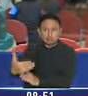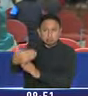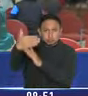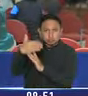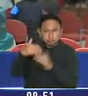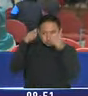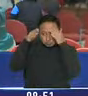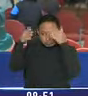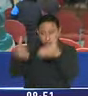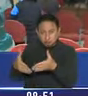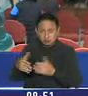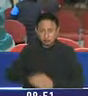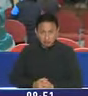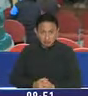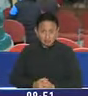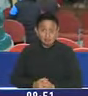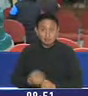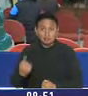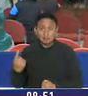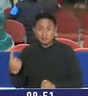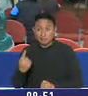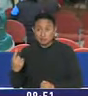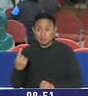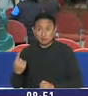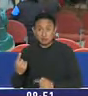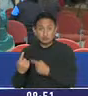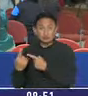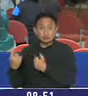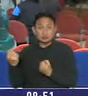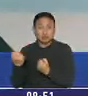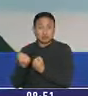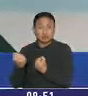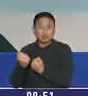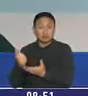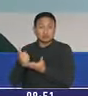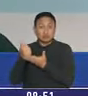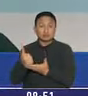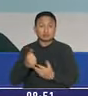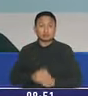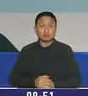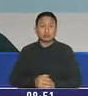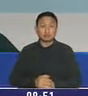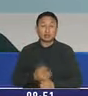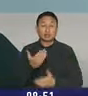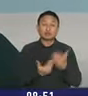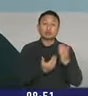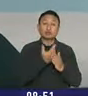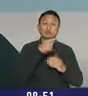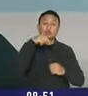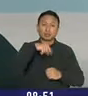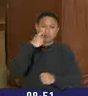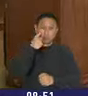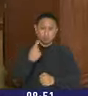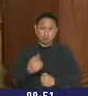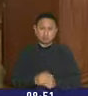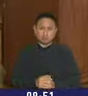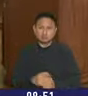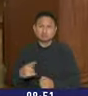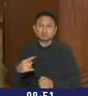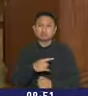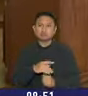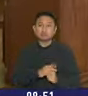cuenta, ya que ellos necesitan apoyo, ayuda. Con el tamizaje se puede identificar autismo en